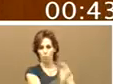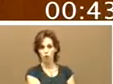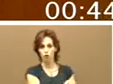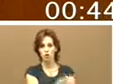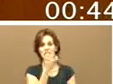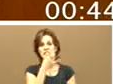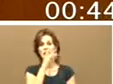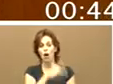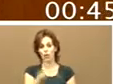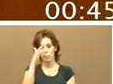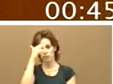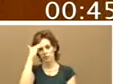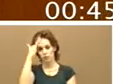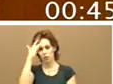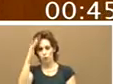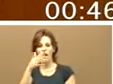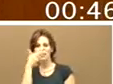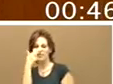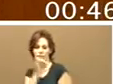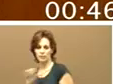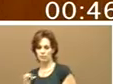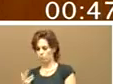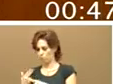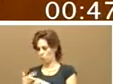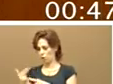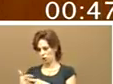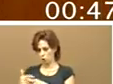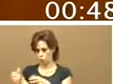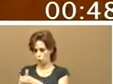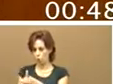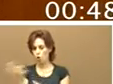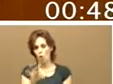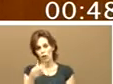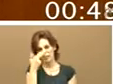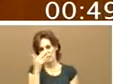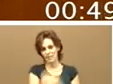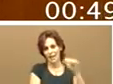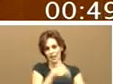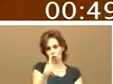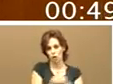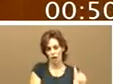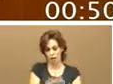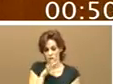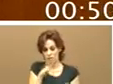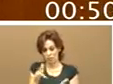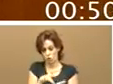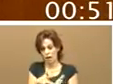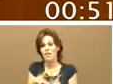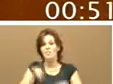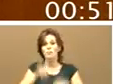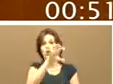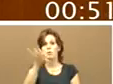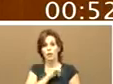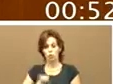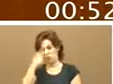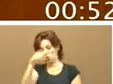ocasión, los intereses partidistas o los intereses electorales, ahora que estamos en campaña electoral en algunas comunidades de